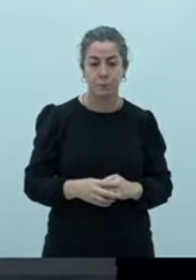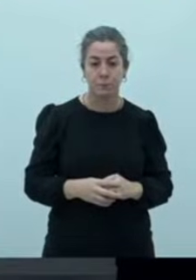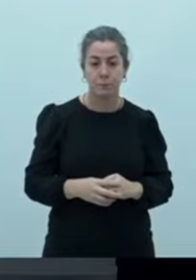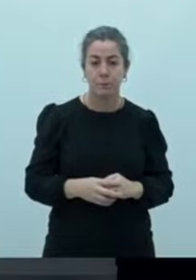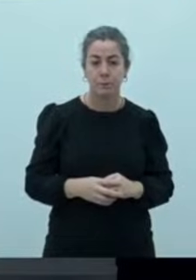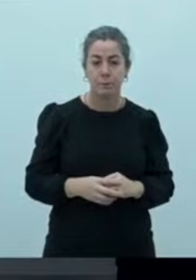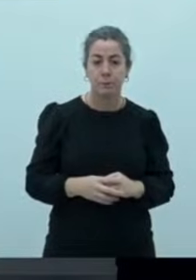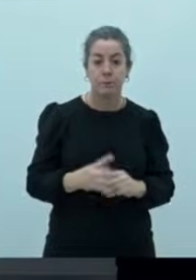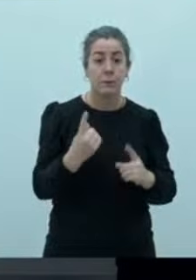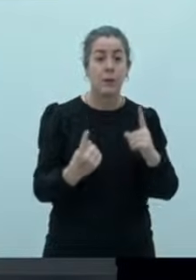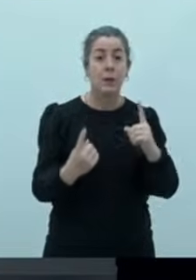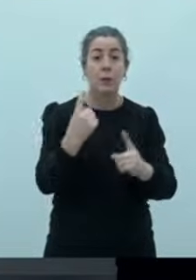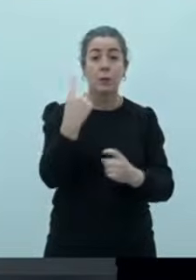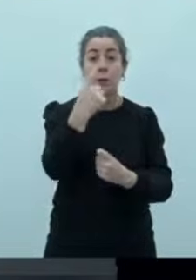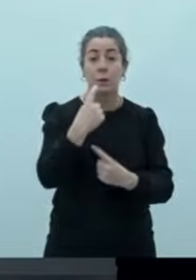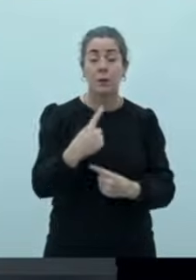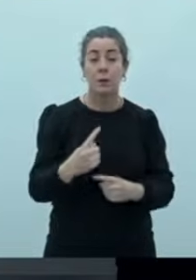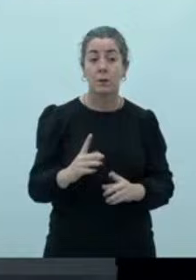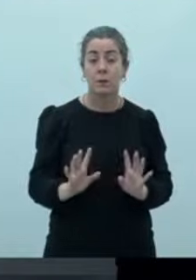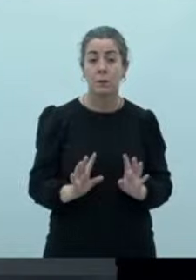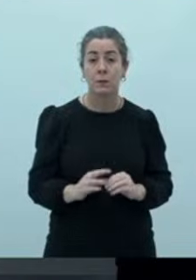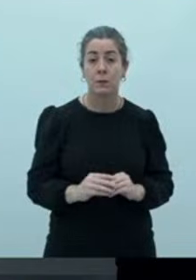¿Sí? ¿Alguna otra cuestión?